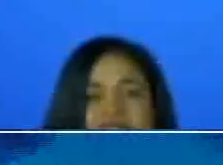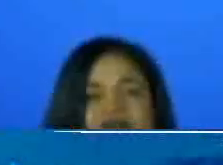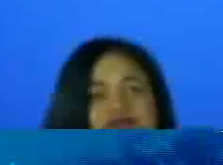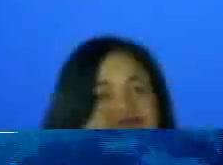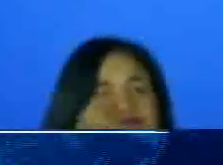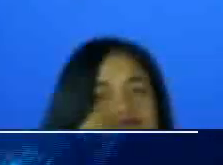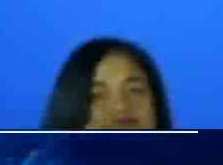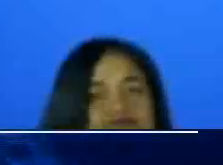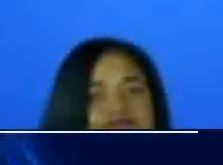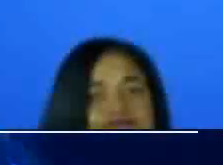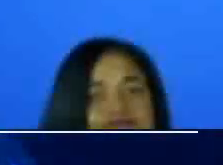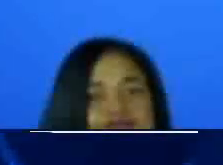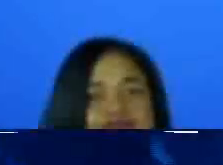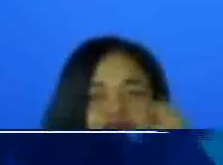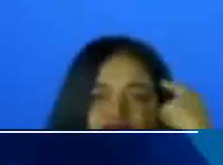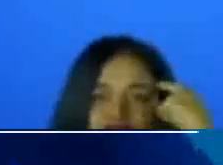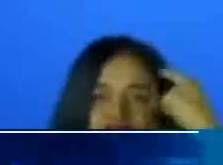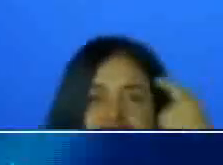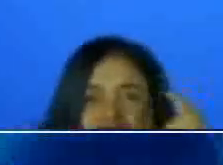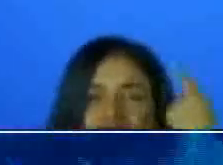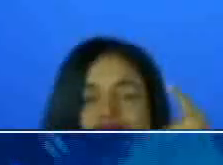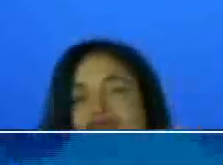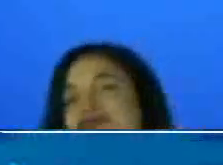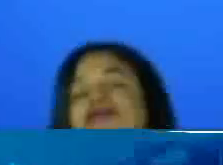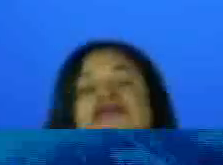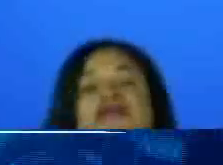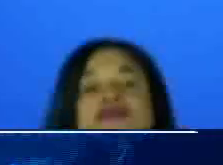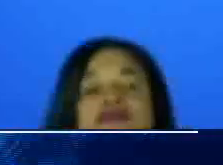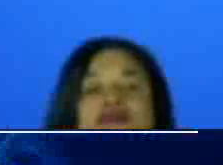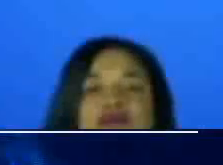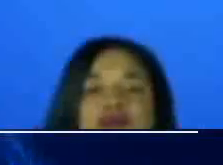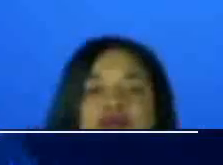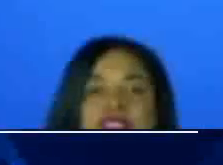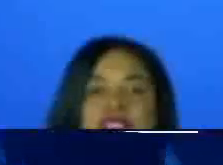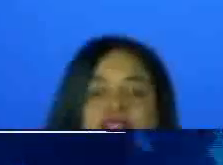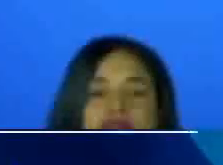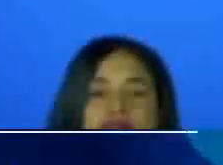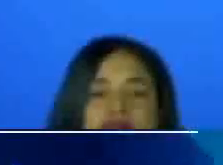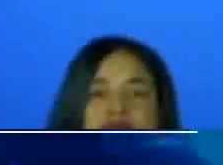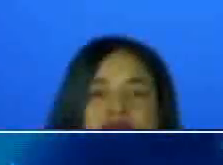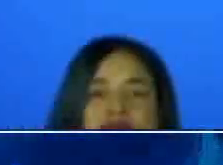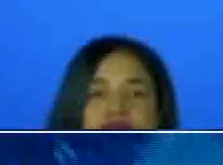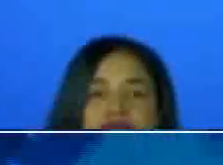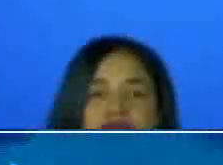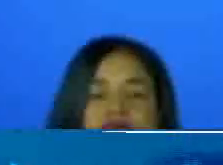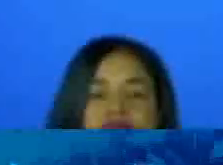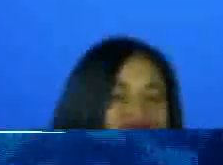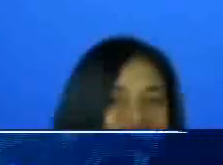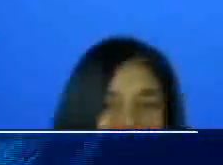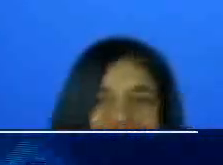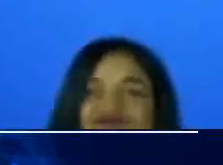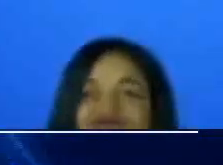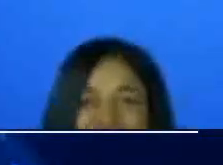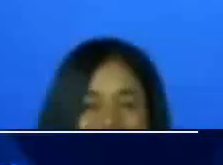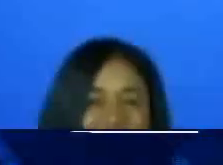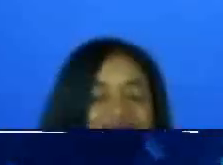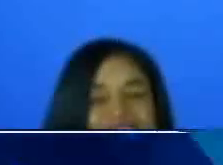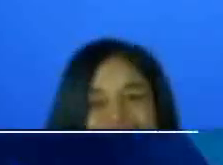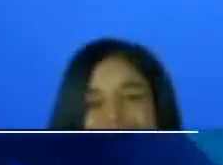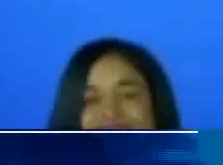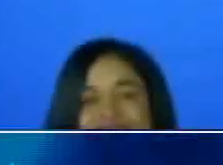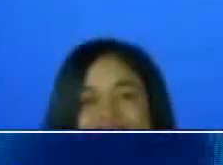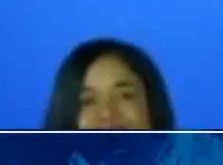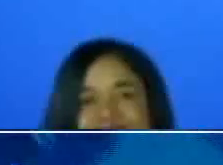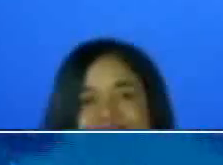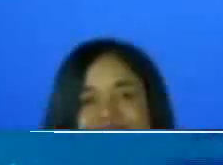fortalecer la conciencia. El director del Infotec, Rafael Santos, instó a los sectores a participar en